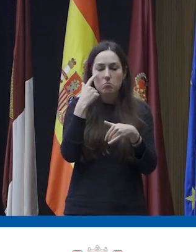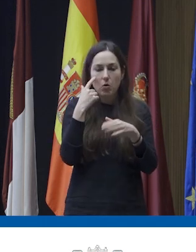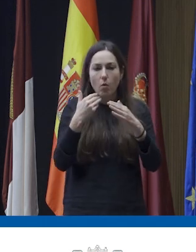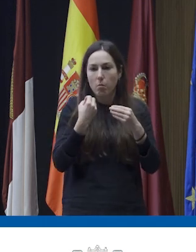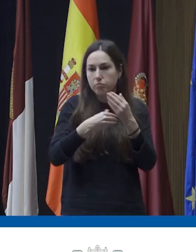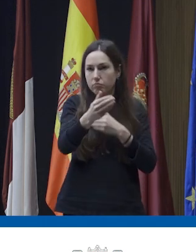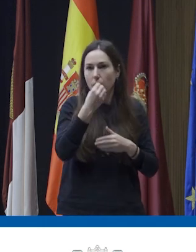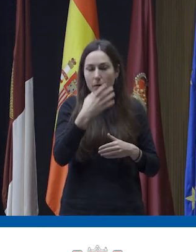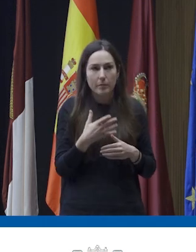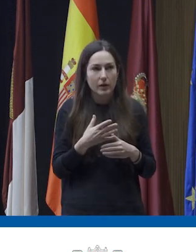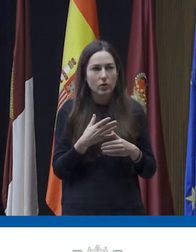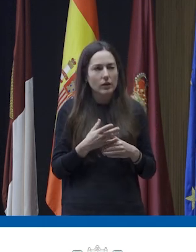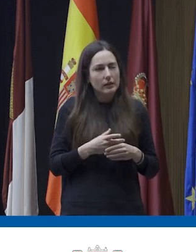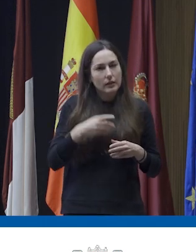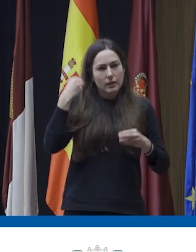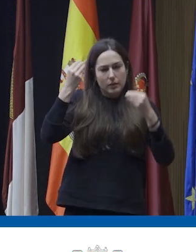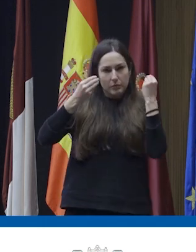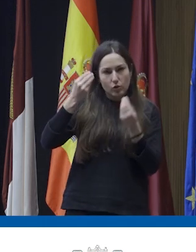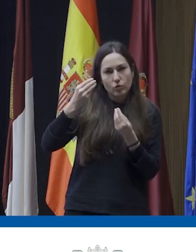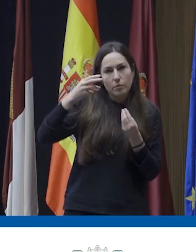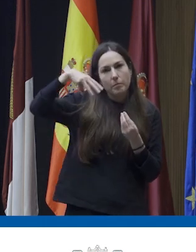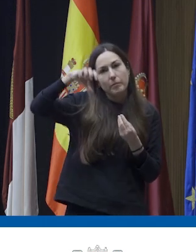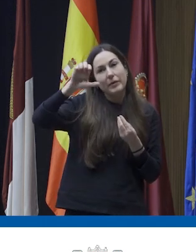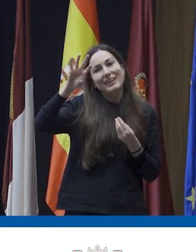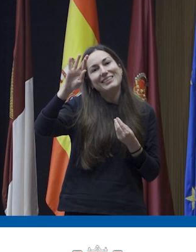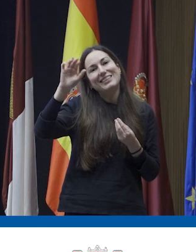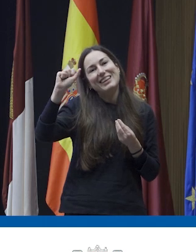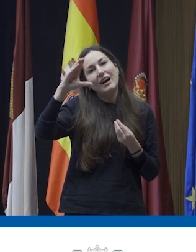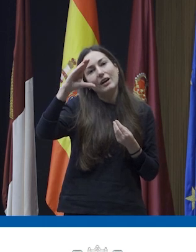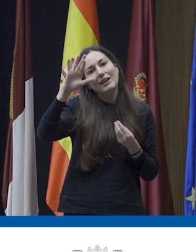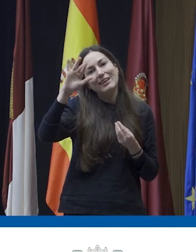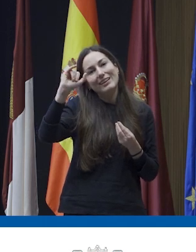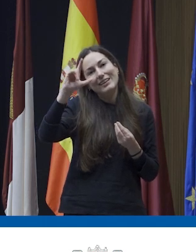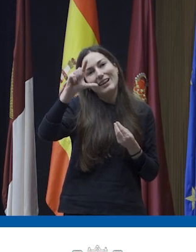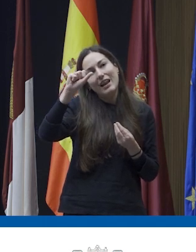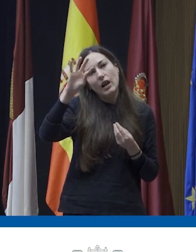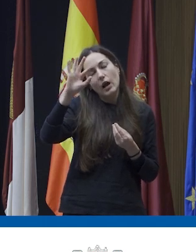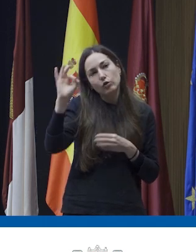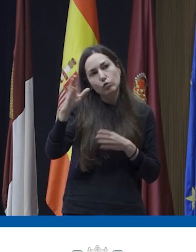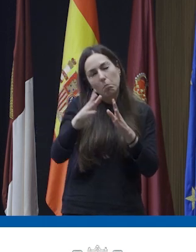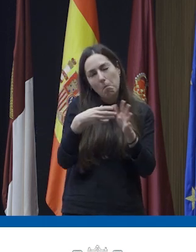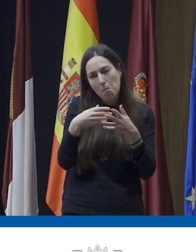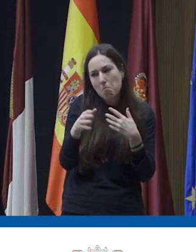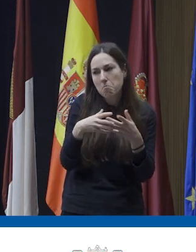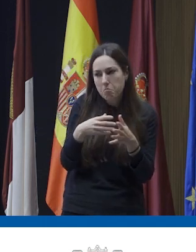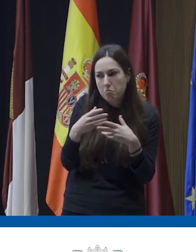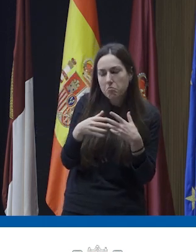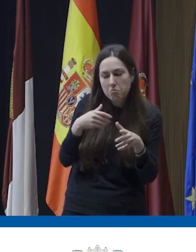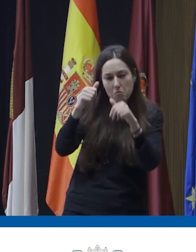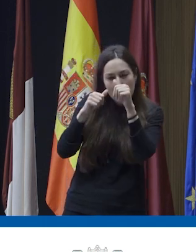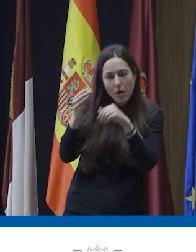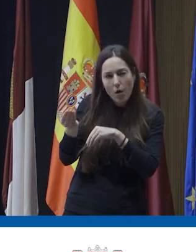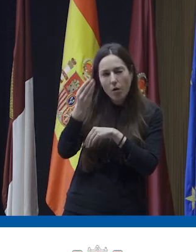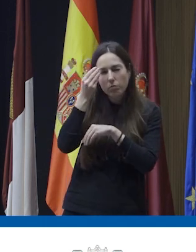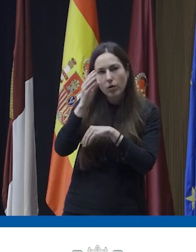si el polimetilmetacrilato podía ser un material biocompatible. Entonces, pues empezó a diseñar, se inspiró para crear